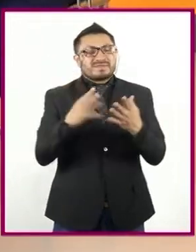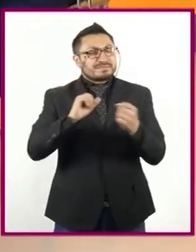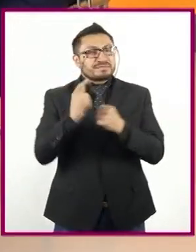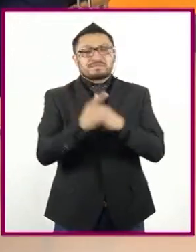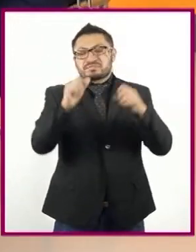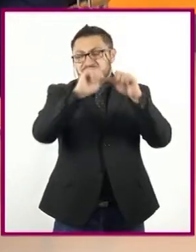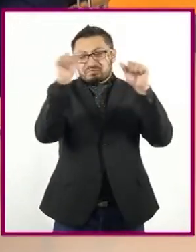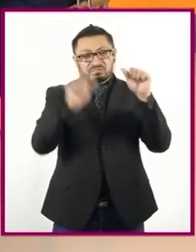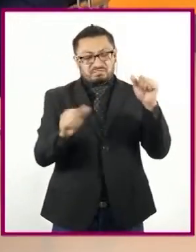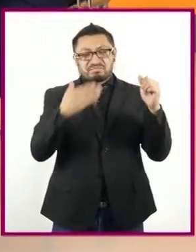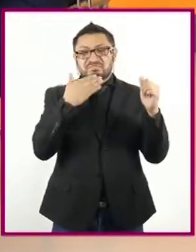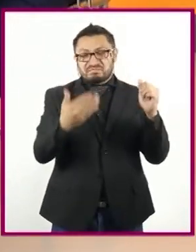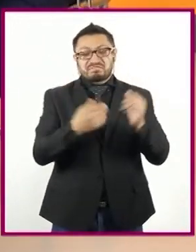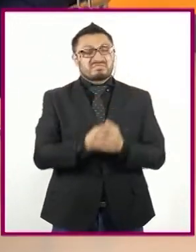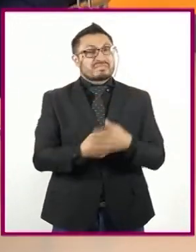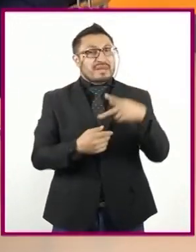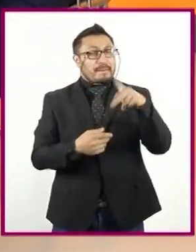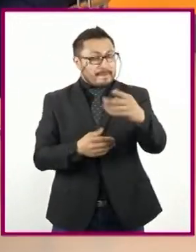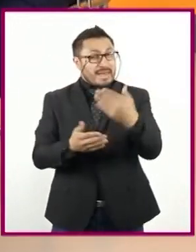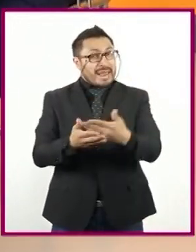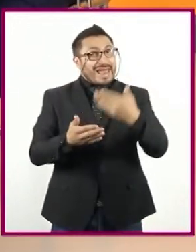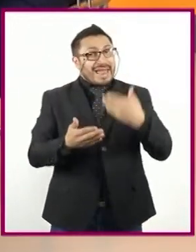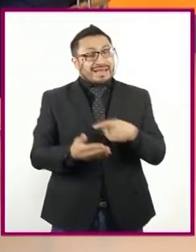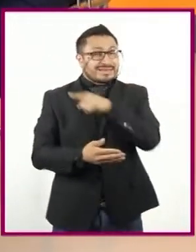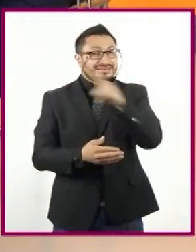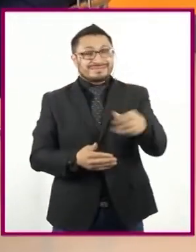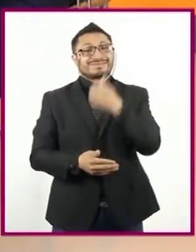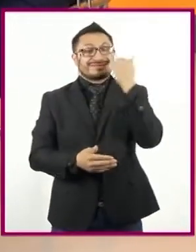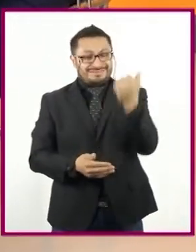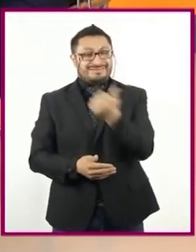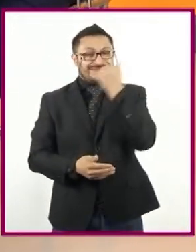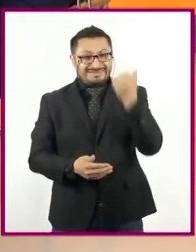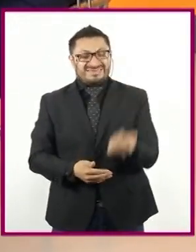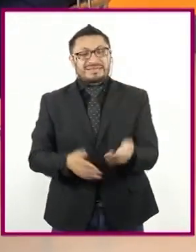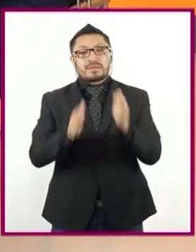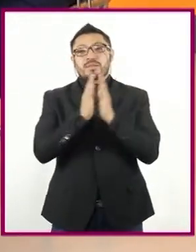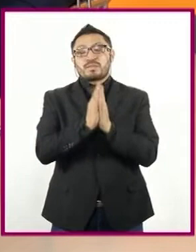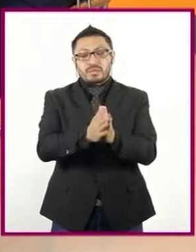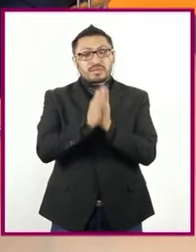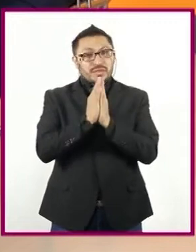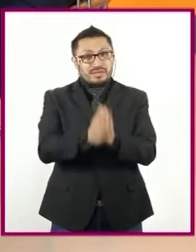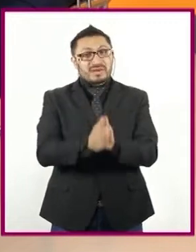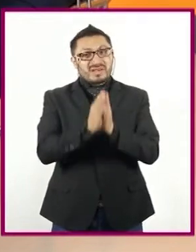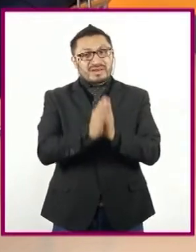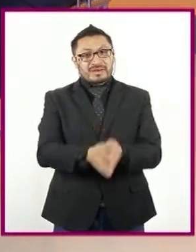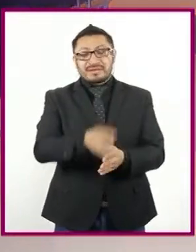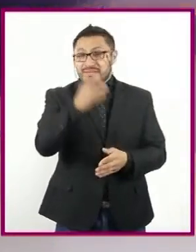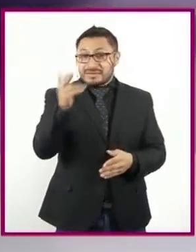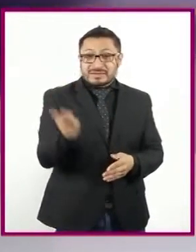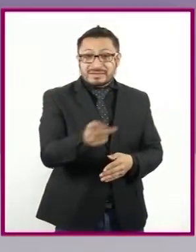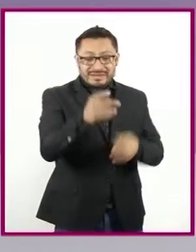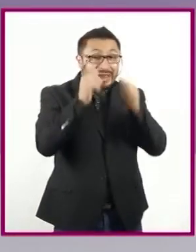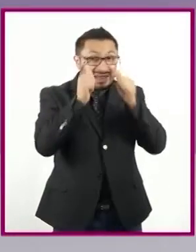artística. Pero antes, alumnas y alumnos, queremos hacerles el siguiente